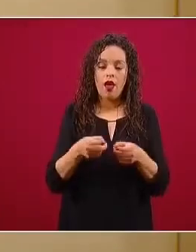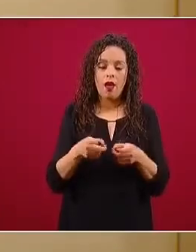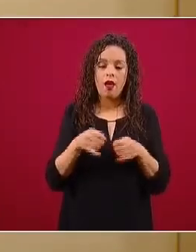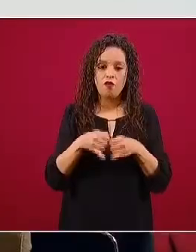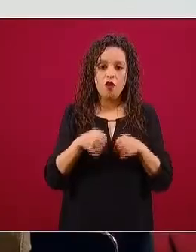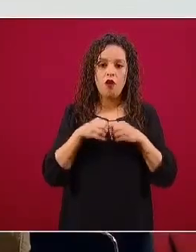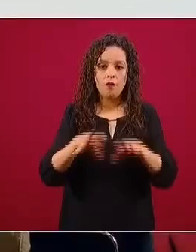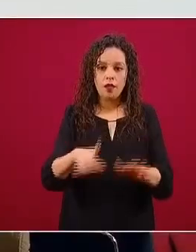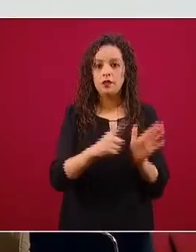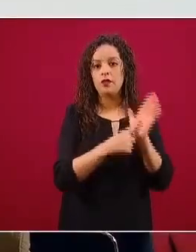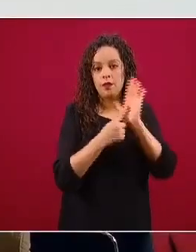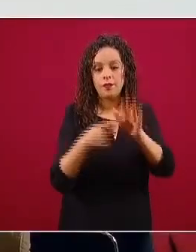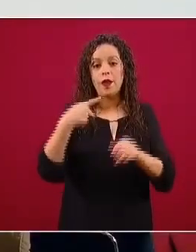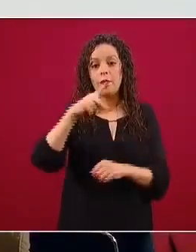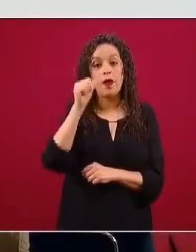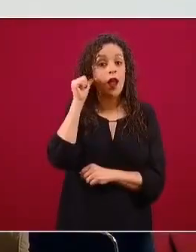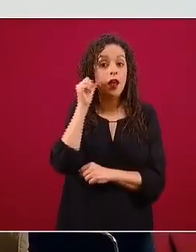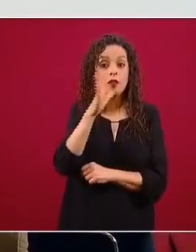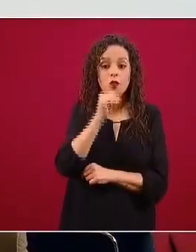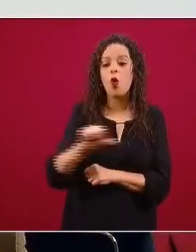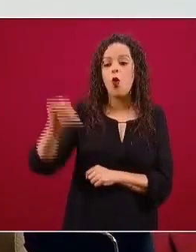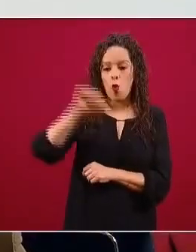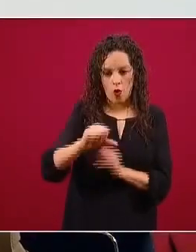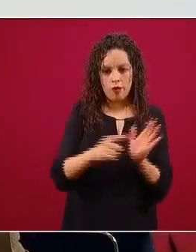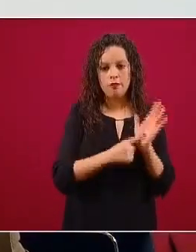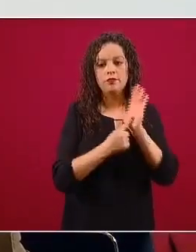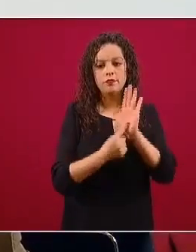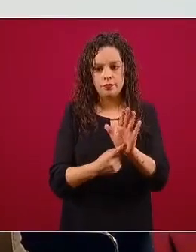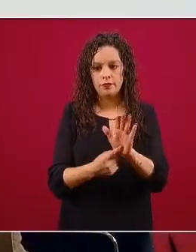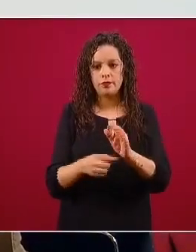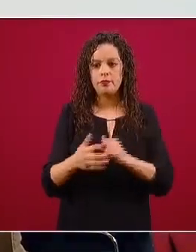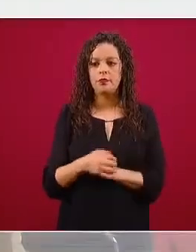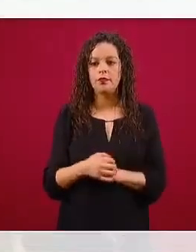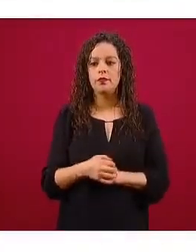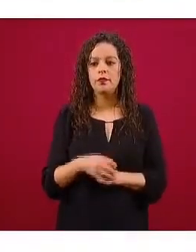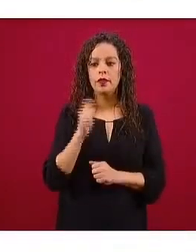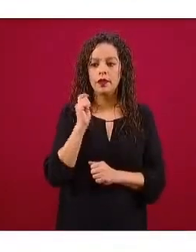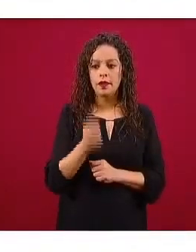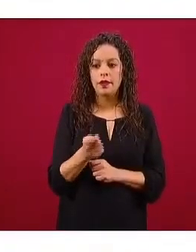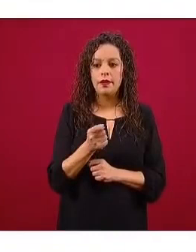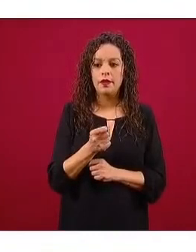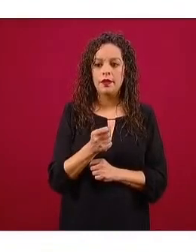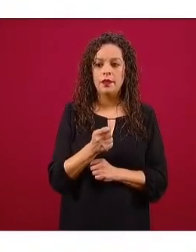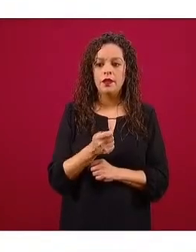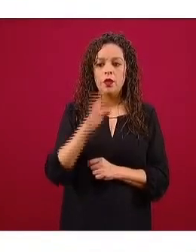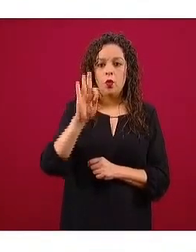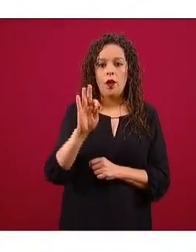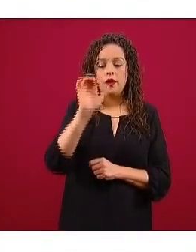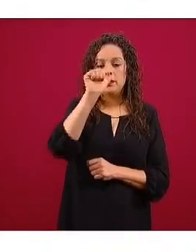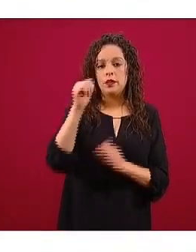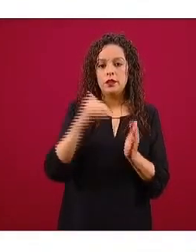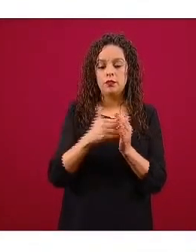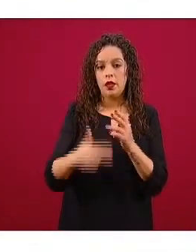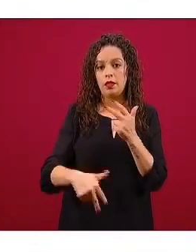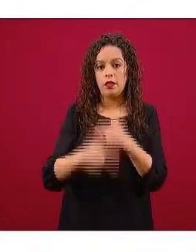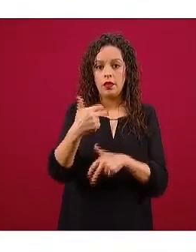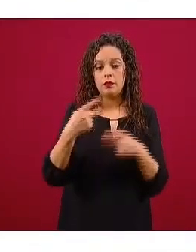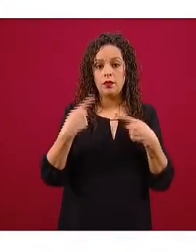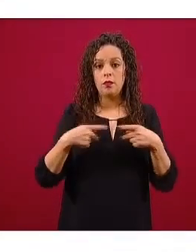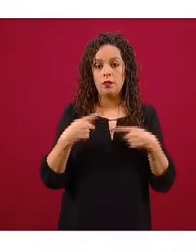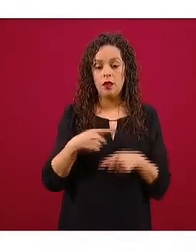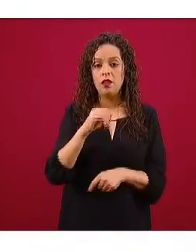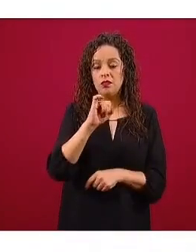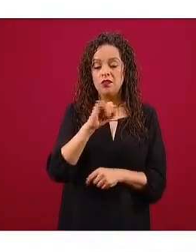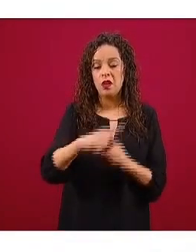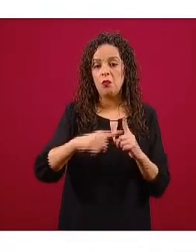el día de hoy. Son 46.013 los profesionales de la salud que han dado positivos a la prueba de SARS-CoV-2,